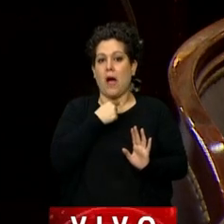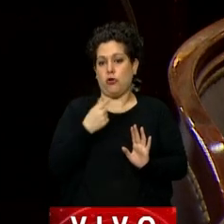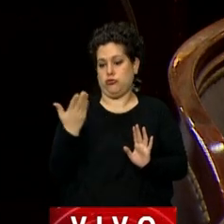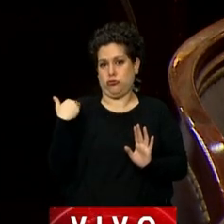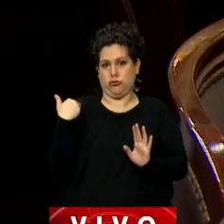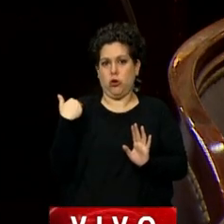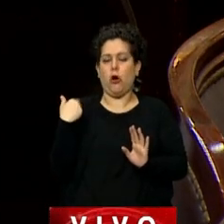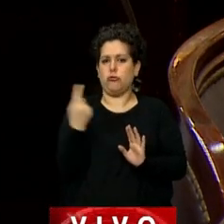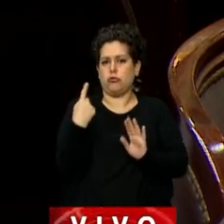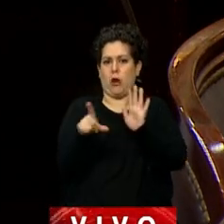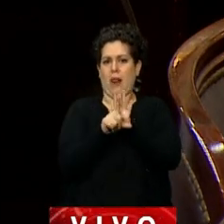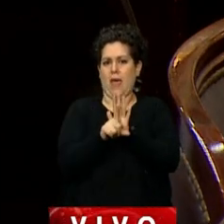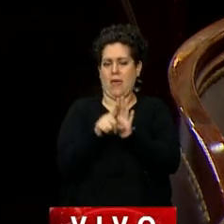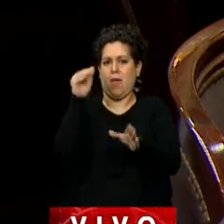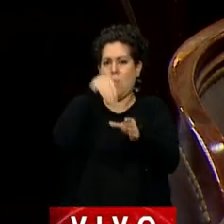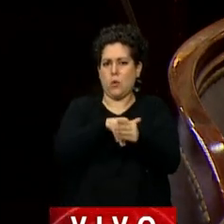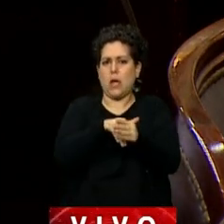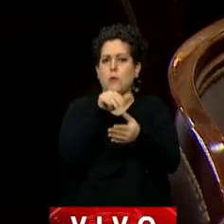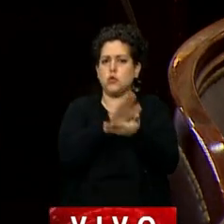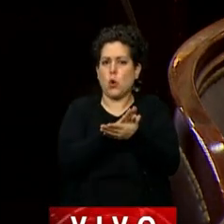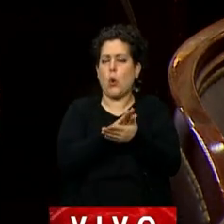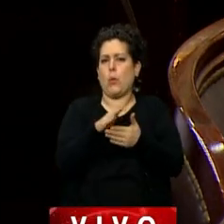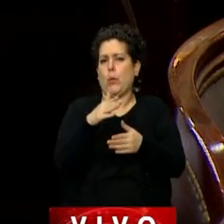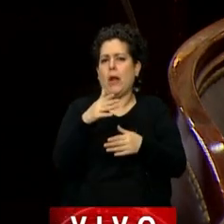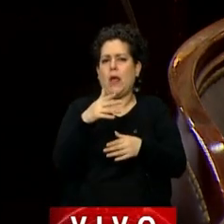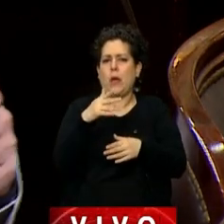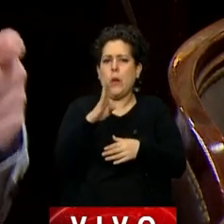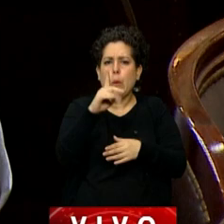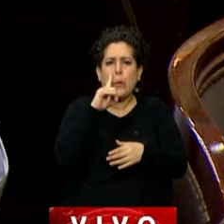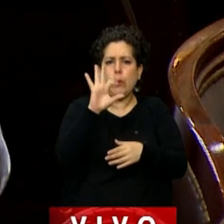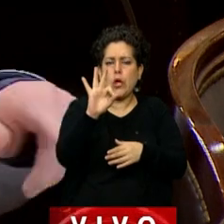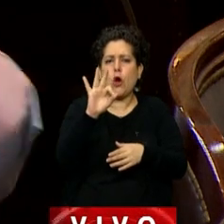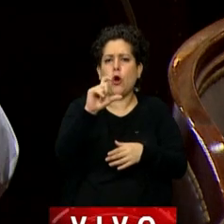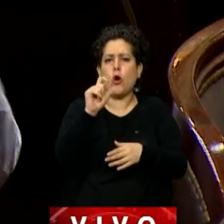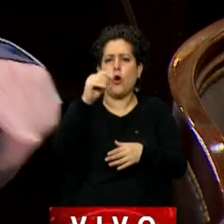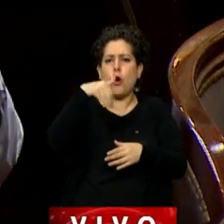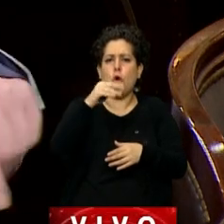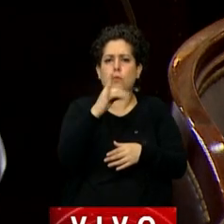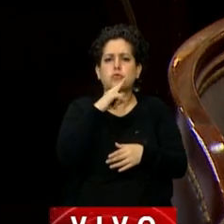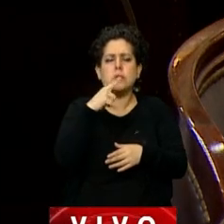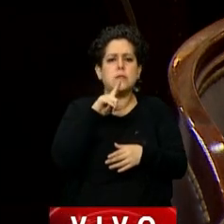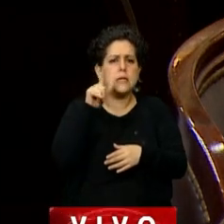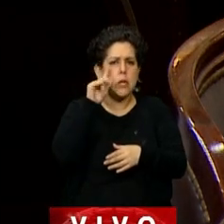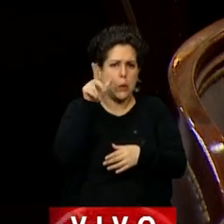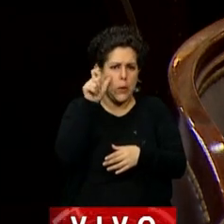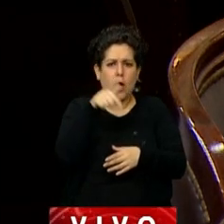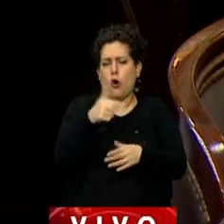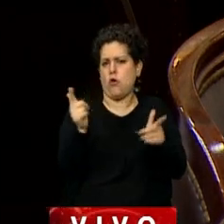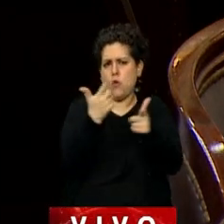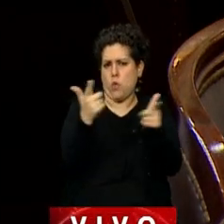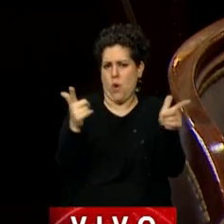antes, habíamos votado una ley acá disminuyendo el corte de biocombustibles, que es parte del problema por el cual hoy no tenemos, ¿no?